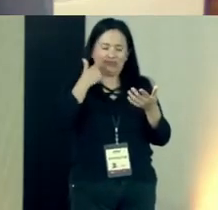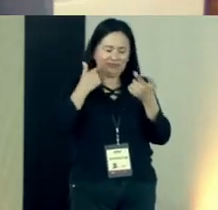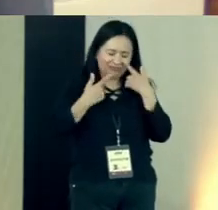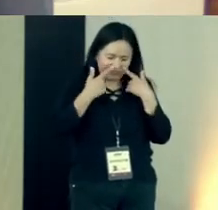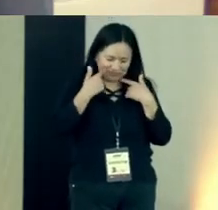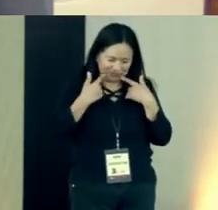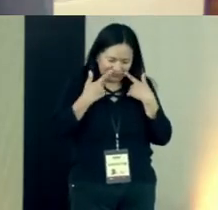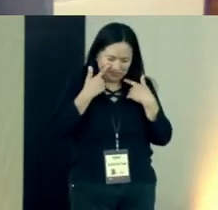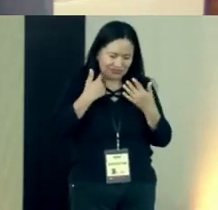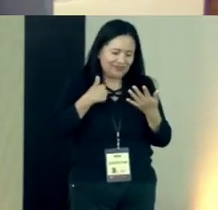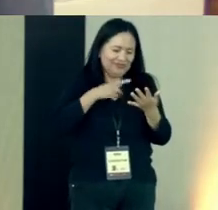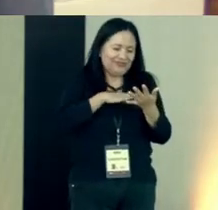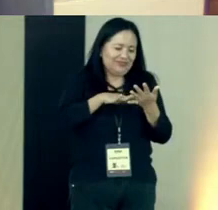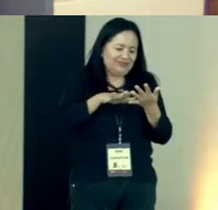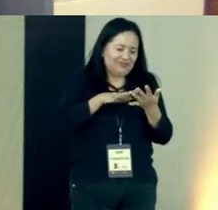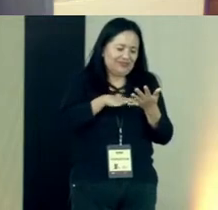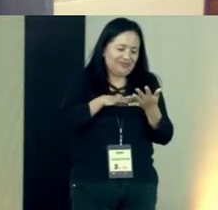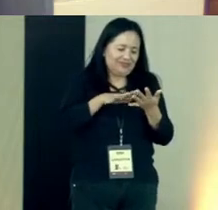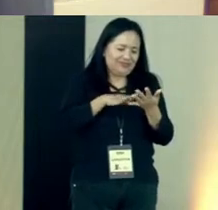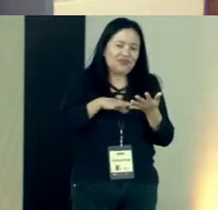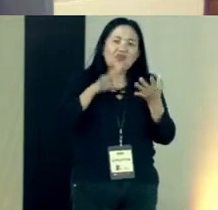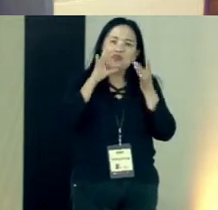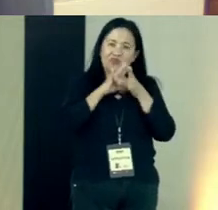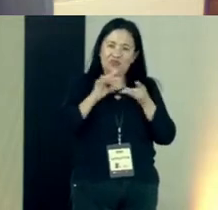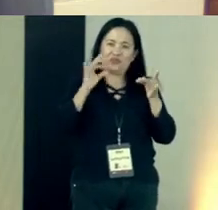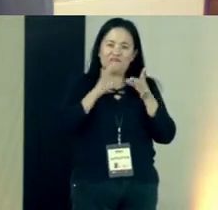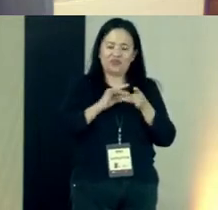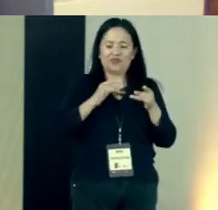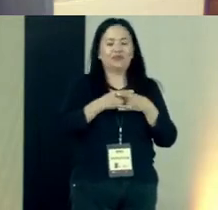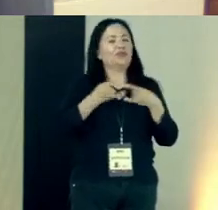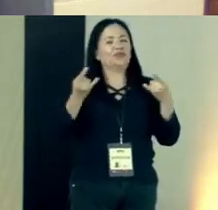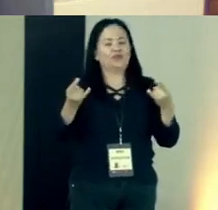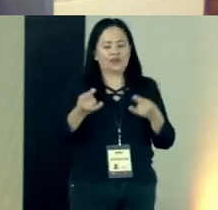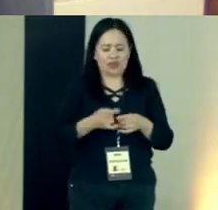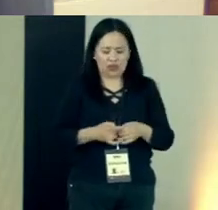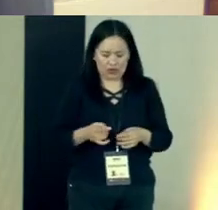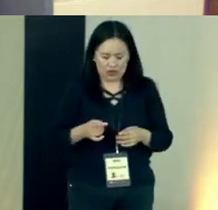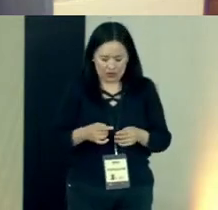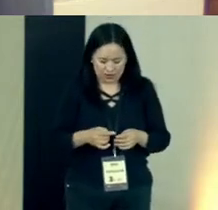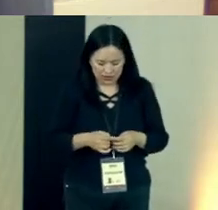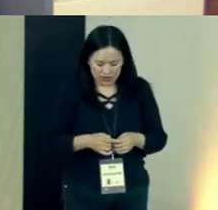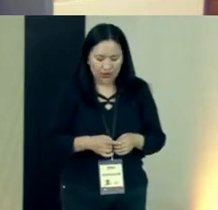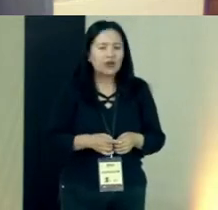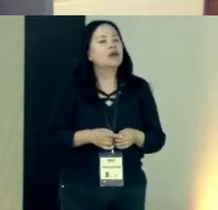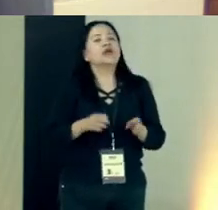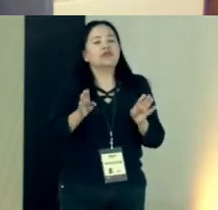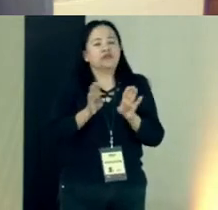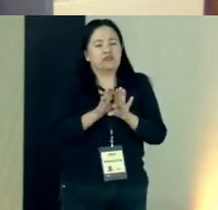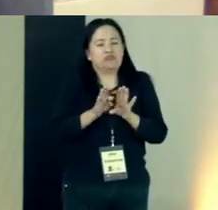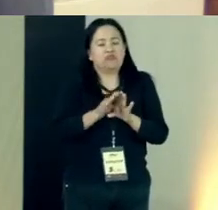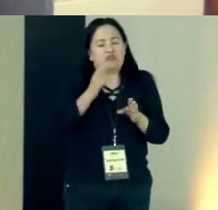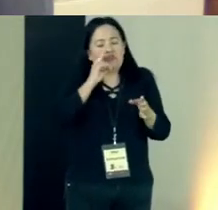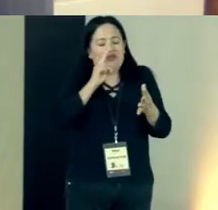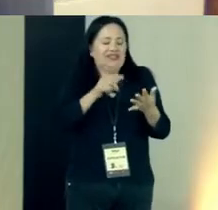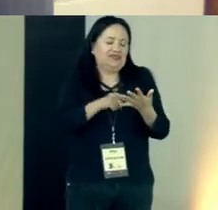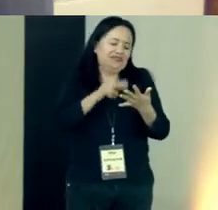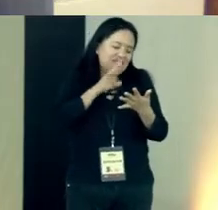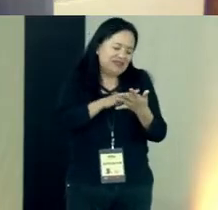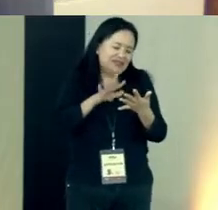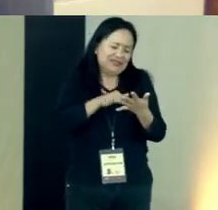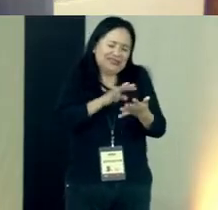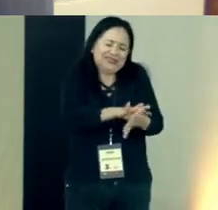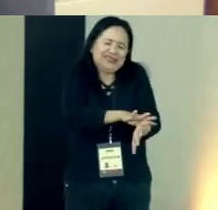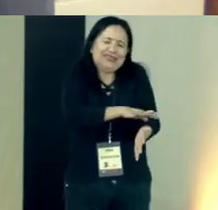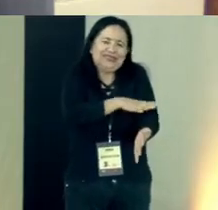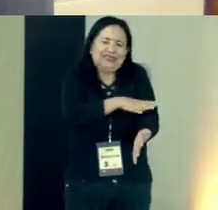momento en que ella me habló de los cuentos y que tienen pues como les decía, esa vigencia estremecedora, ¿no?